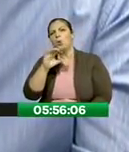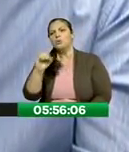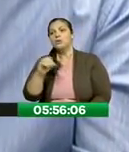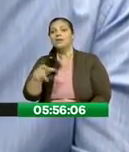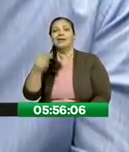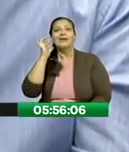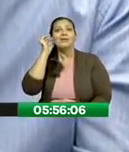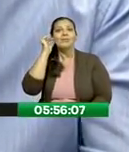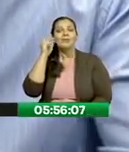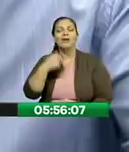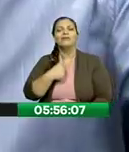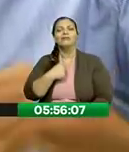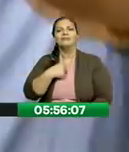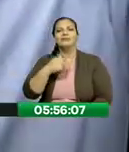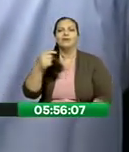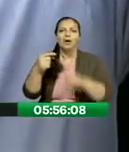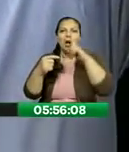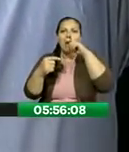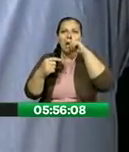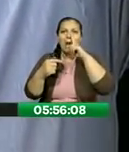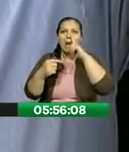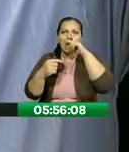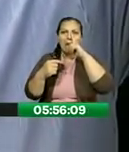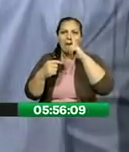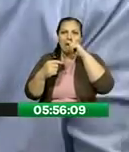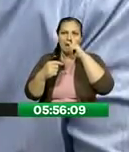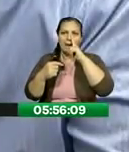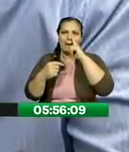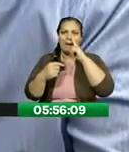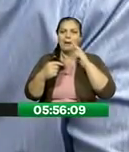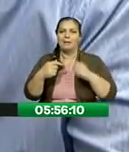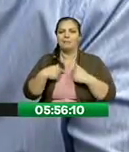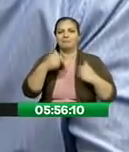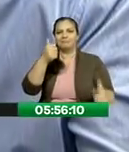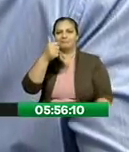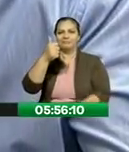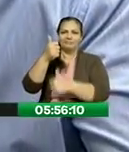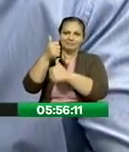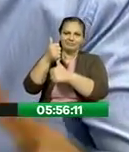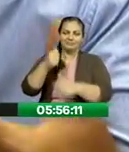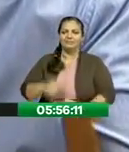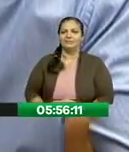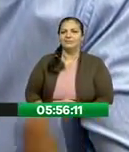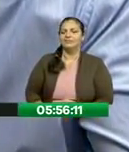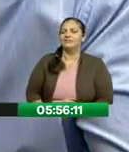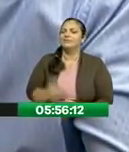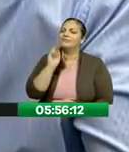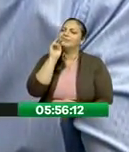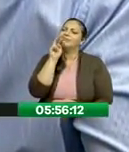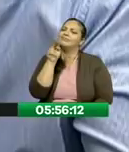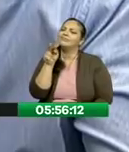yo la veía así, arriba, arriba. Después ya la comencé a ver como